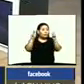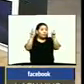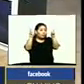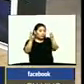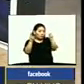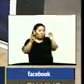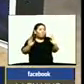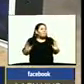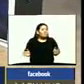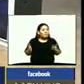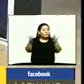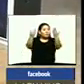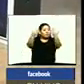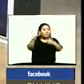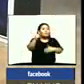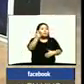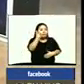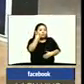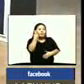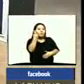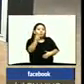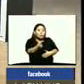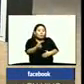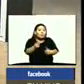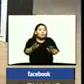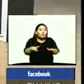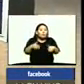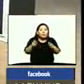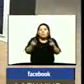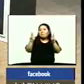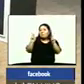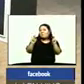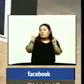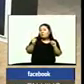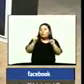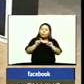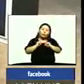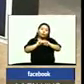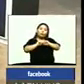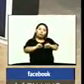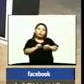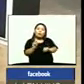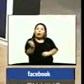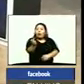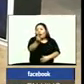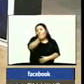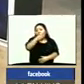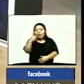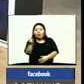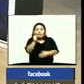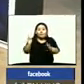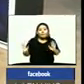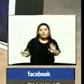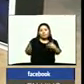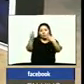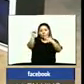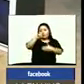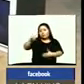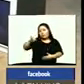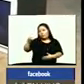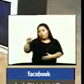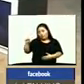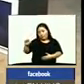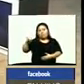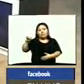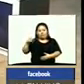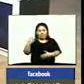sección de espectáculos vamos también a estar aclarando detalles sobre la muerte del príncipe de la canción. Esto es algo que todavía se encuentra en tendencia a través de las redes